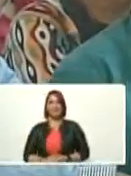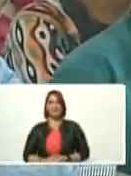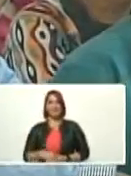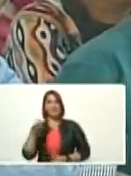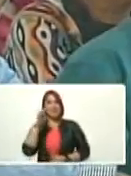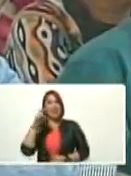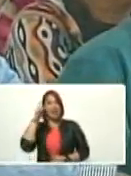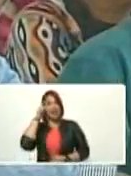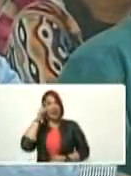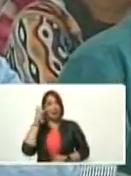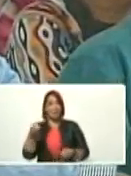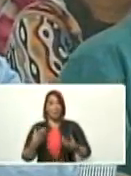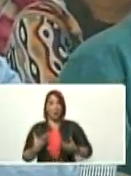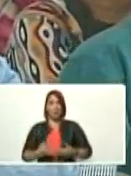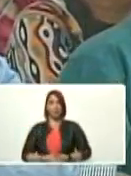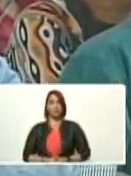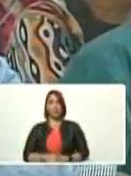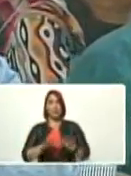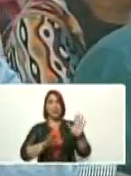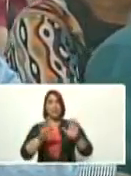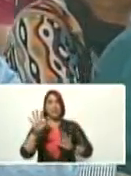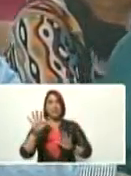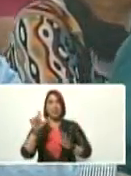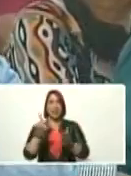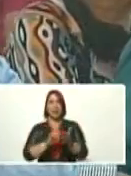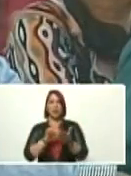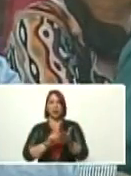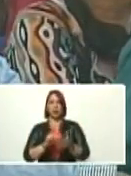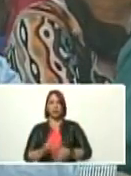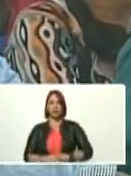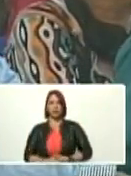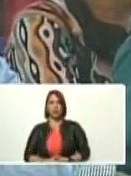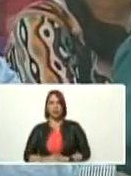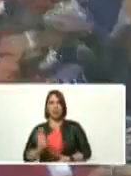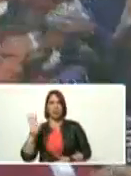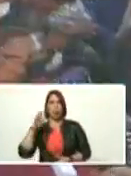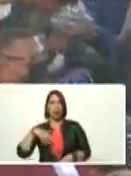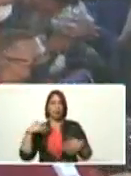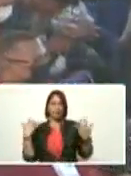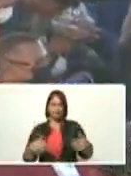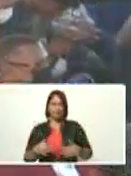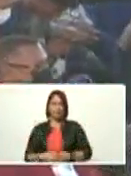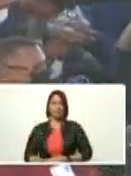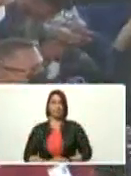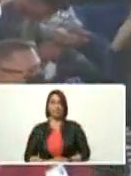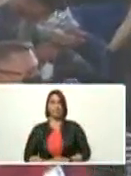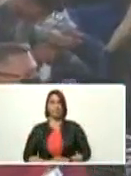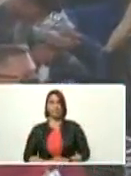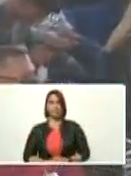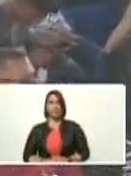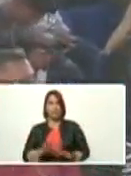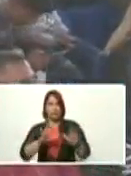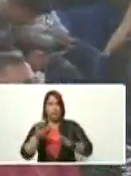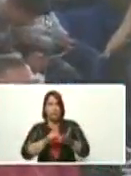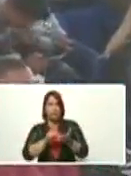trajo 15 libros. Náguara. 15,